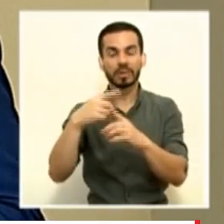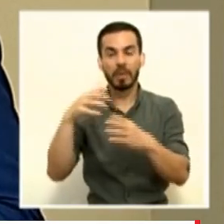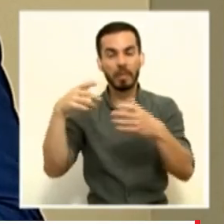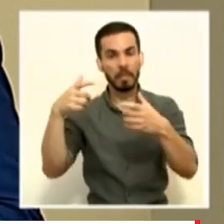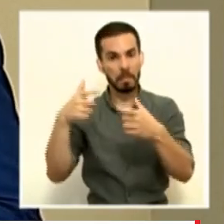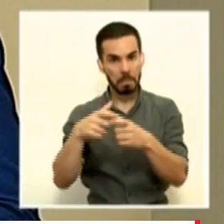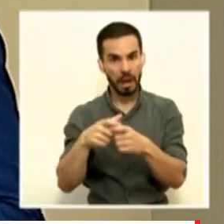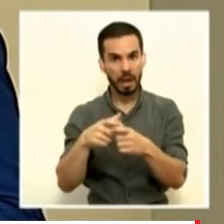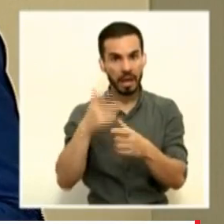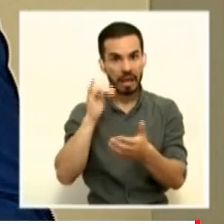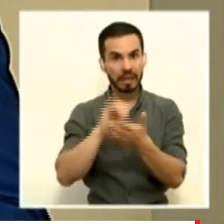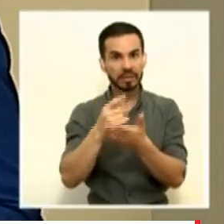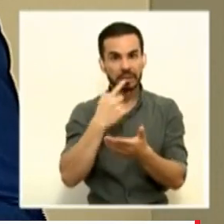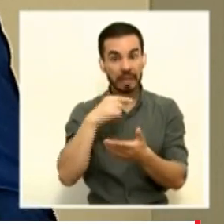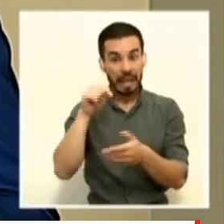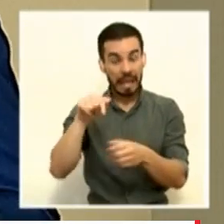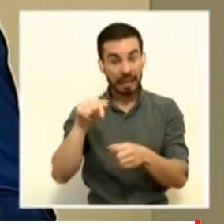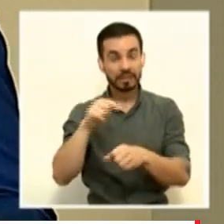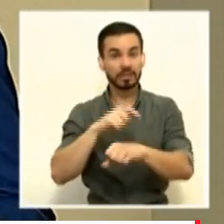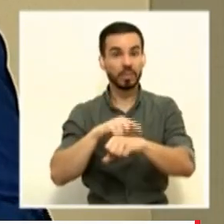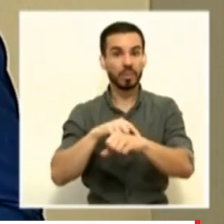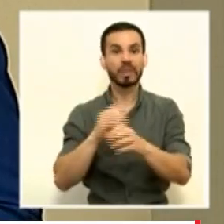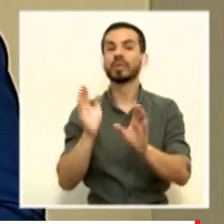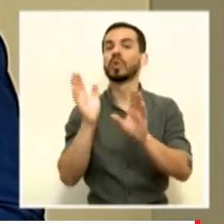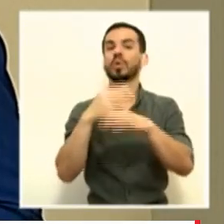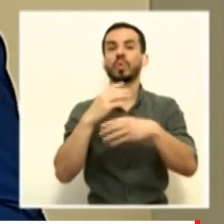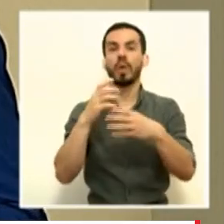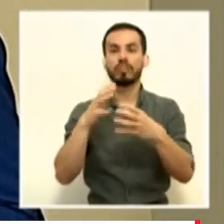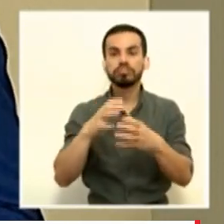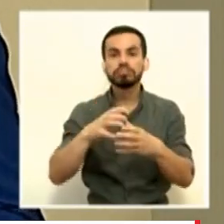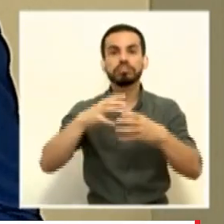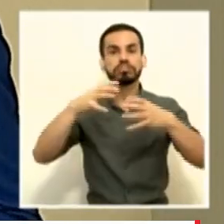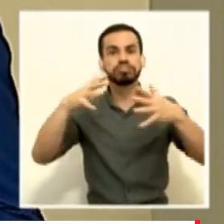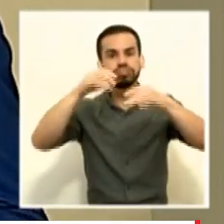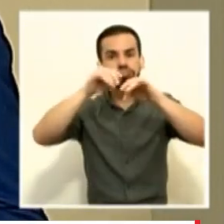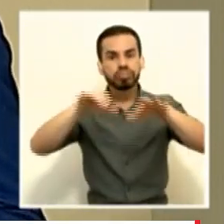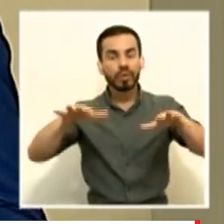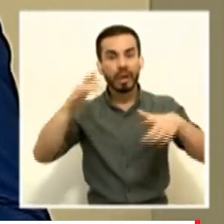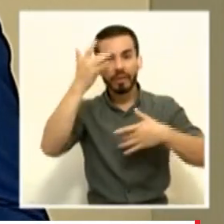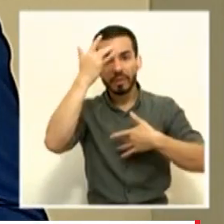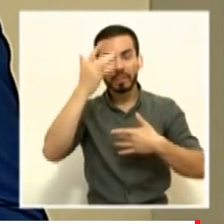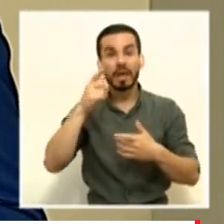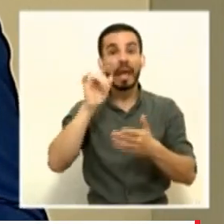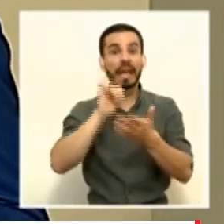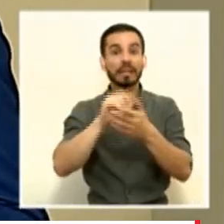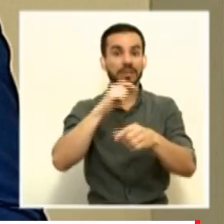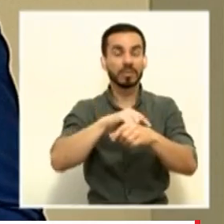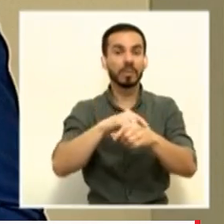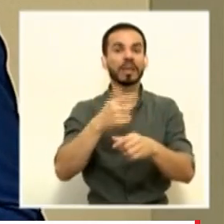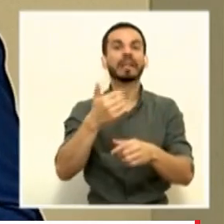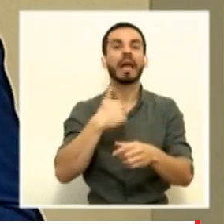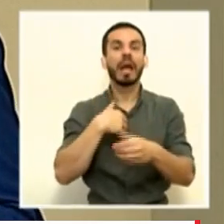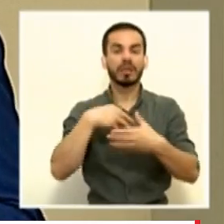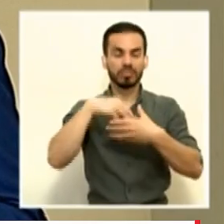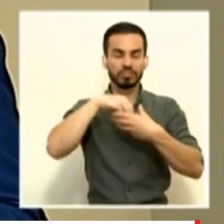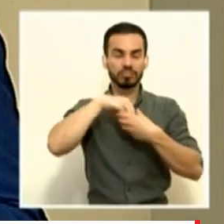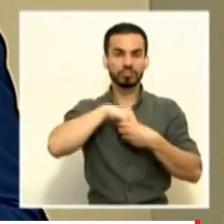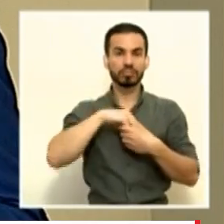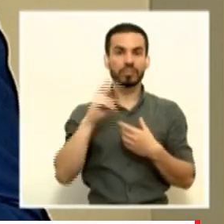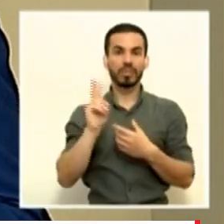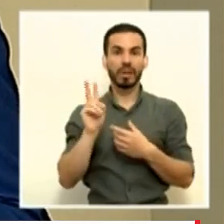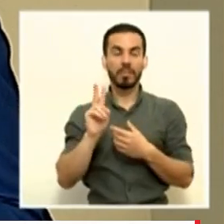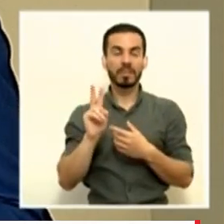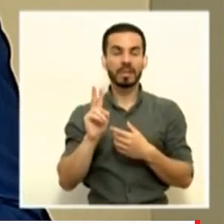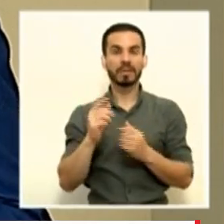baja, y eso lo que nos habla es que en ese momento no hay una explosión de casos, pero sabemos que hay personas que en ese momento estaban o están infectando